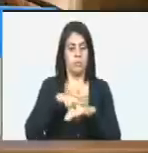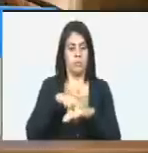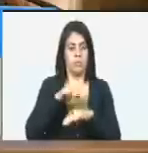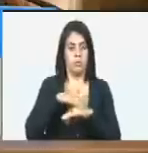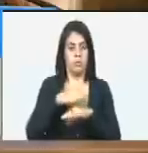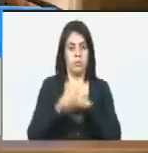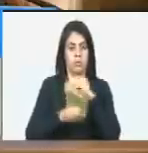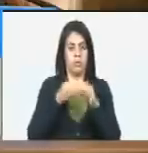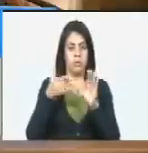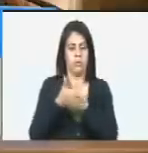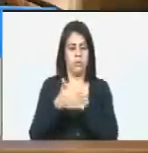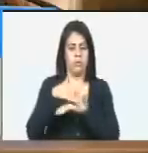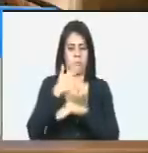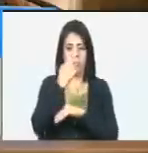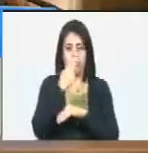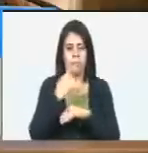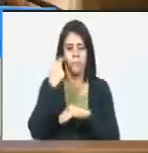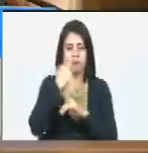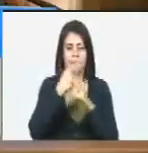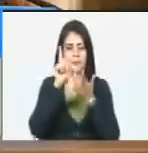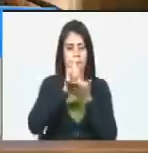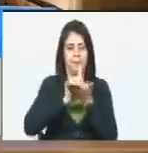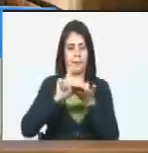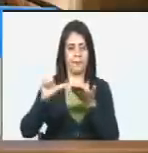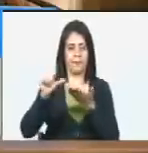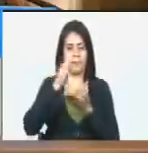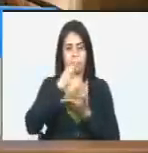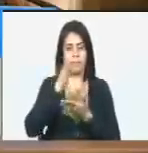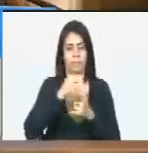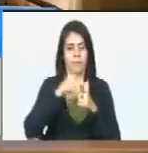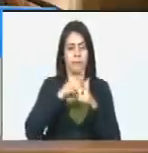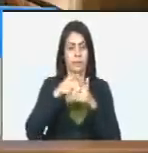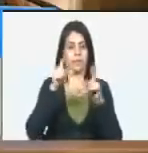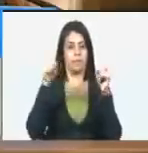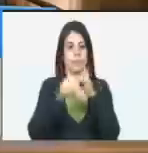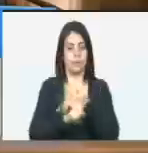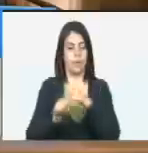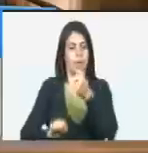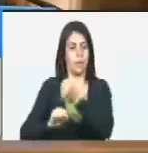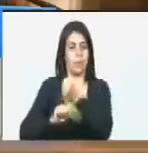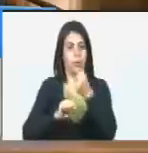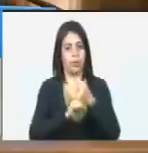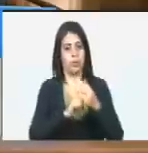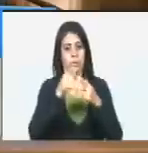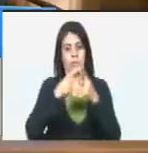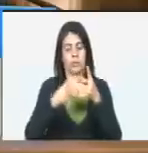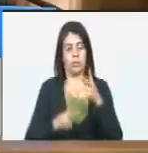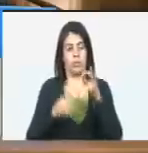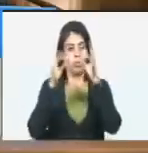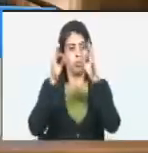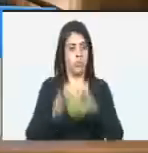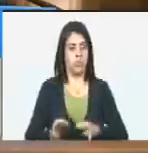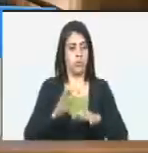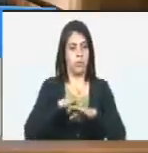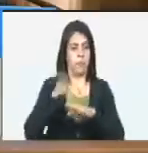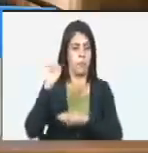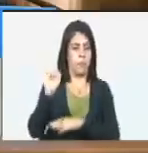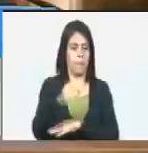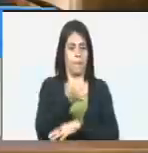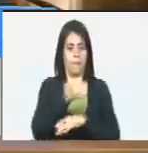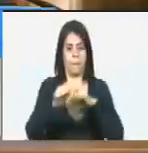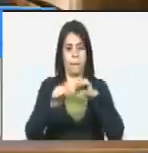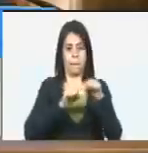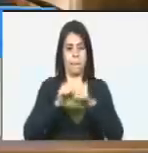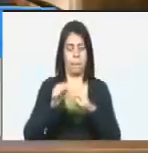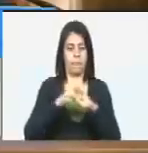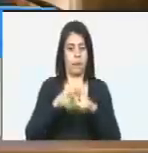su compromiso, lealtad y sentir patrio en favor de las causas justas para derrotar las acciones criminales